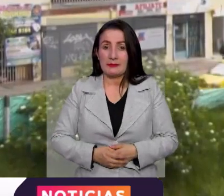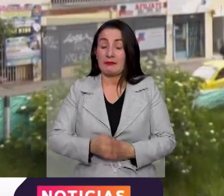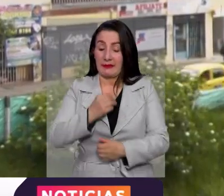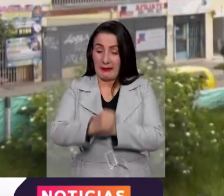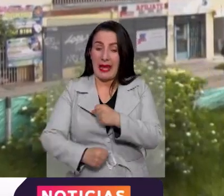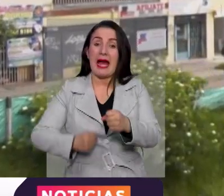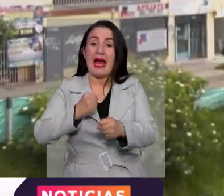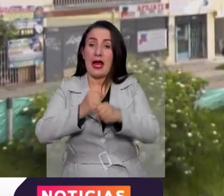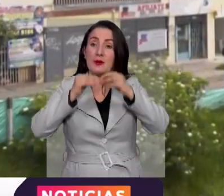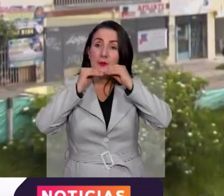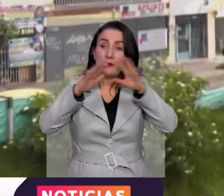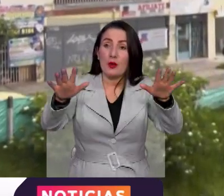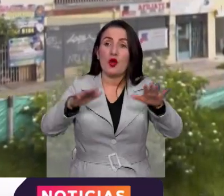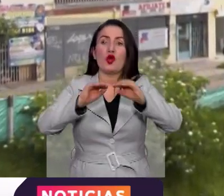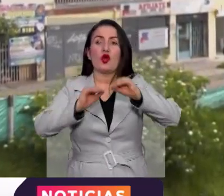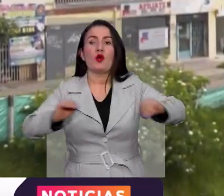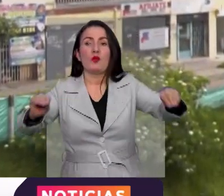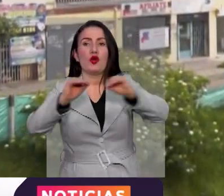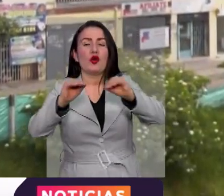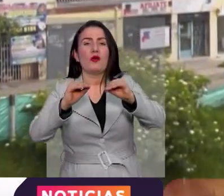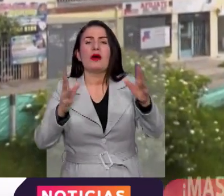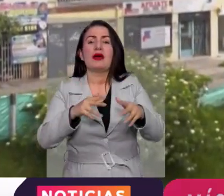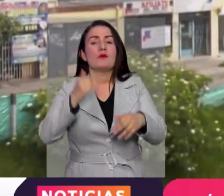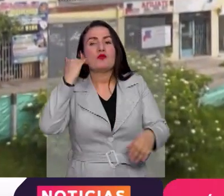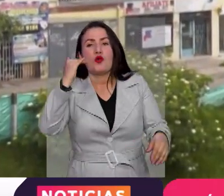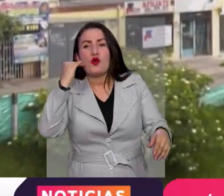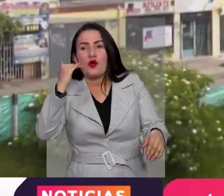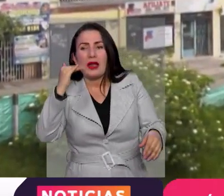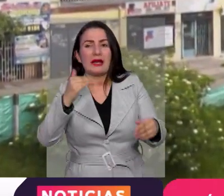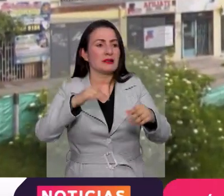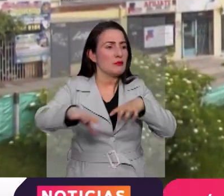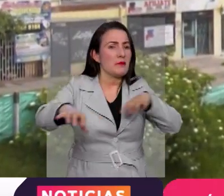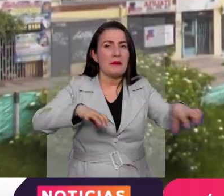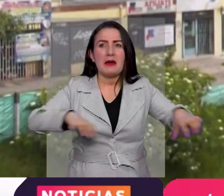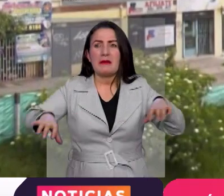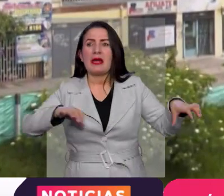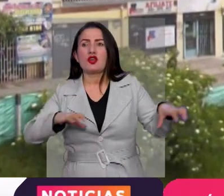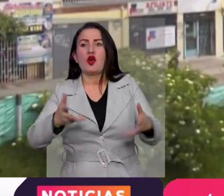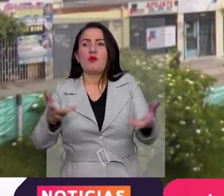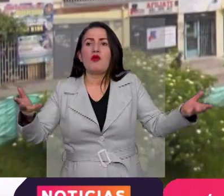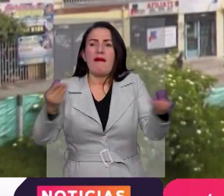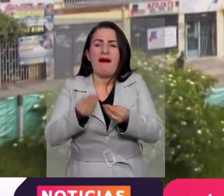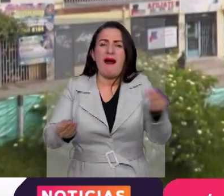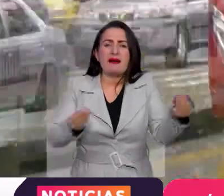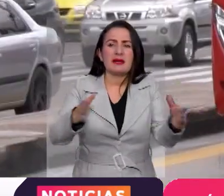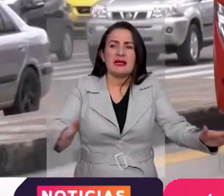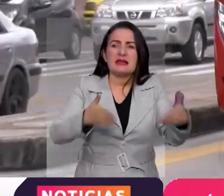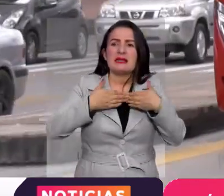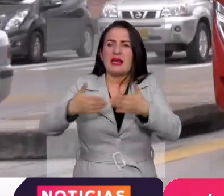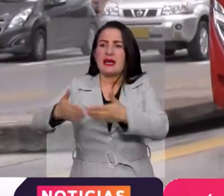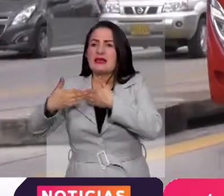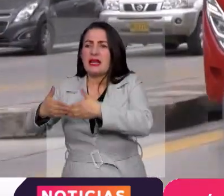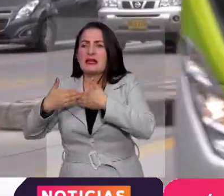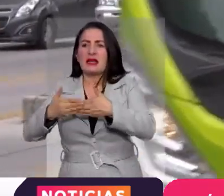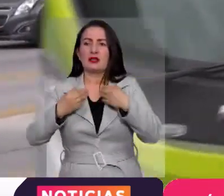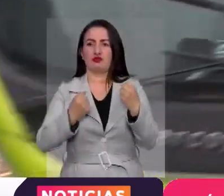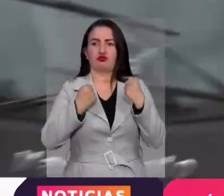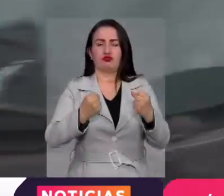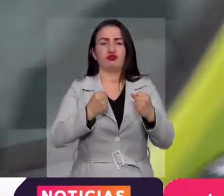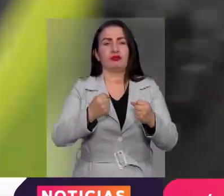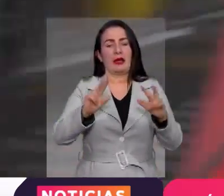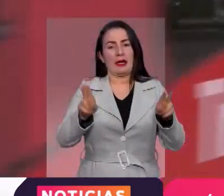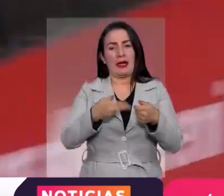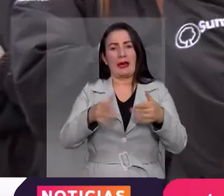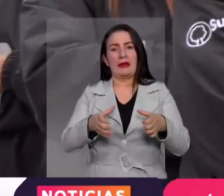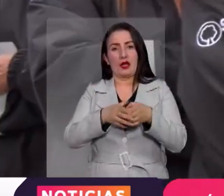Este año fue lanzada una nueva convocatoria de más mujeres en el sector transporte, con la que buscan cerrar brechas en materia de